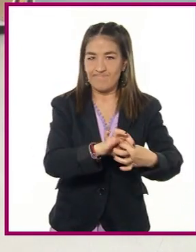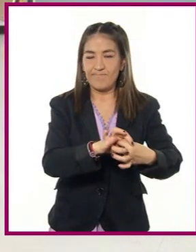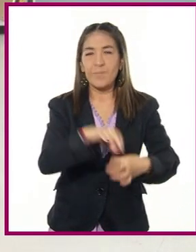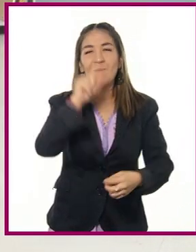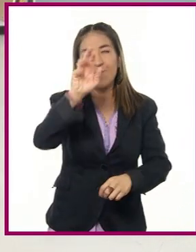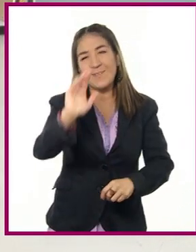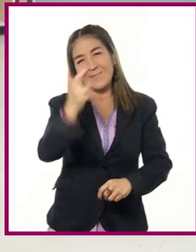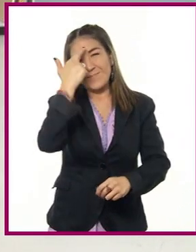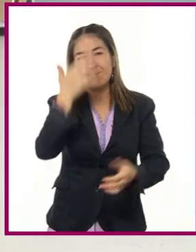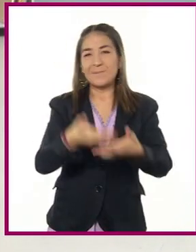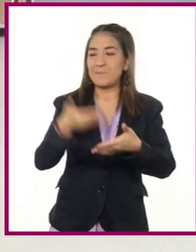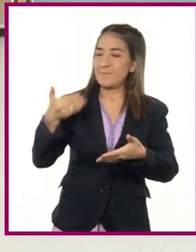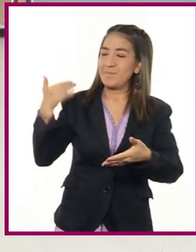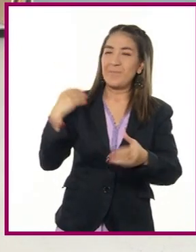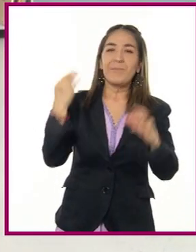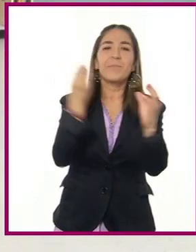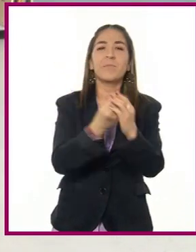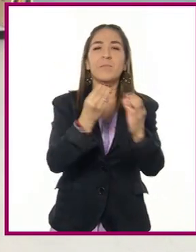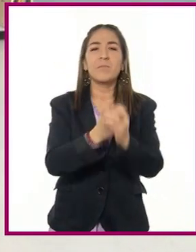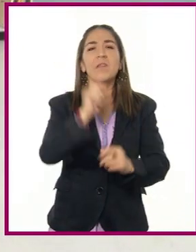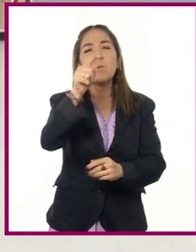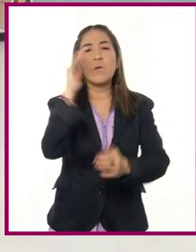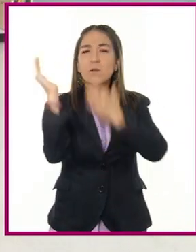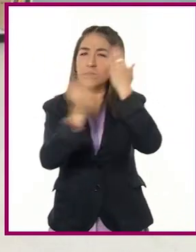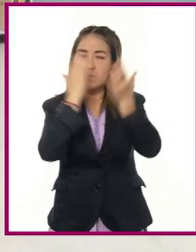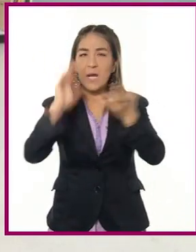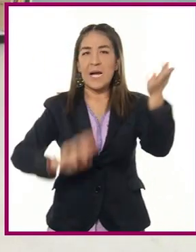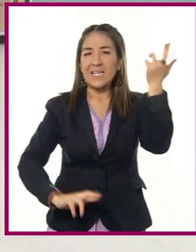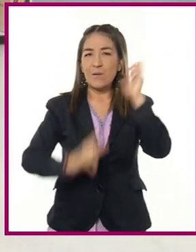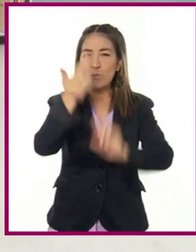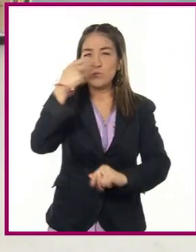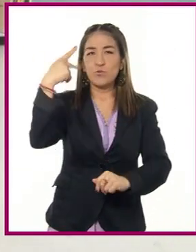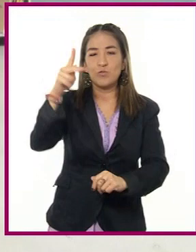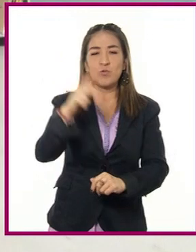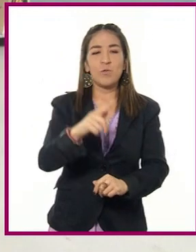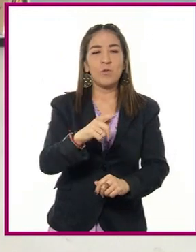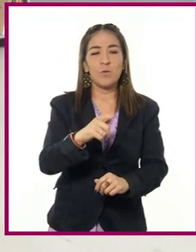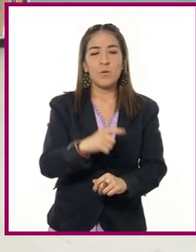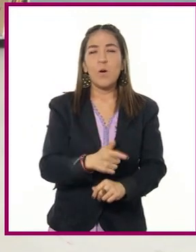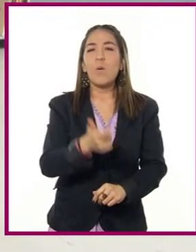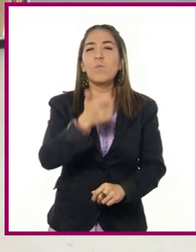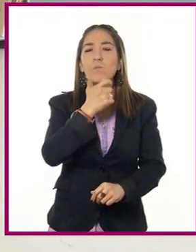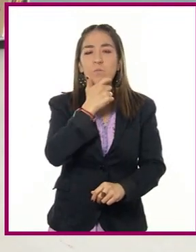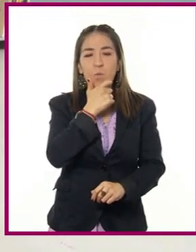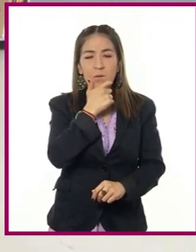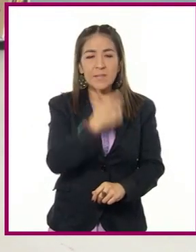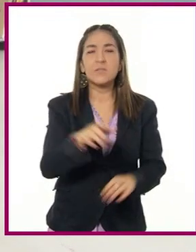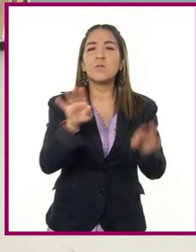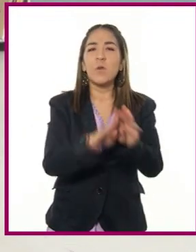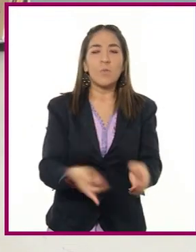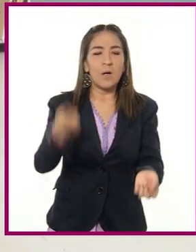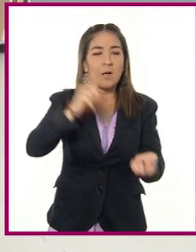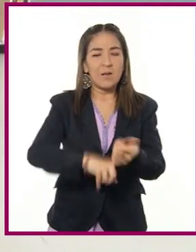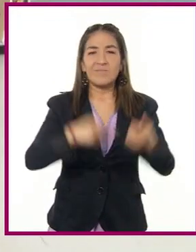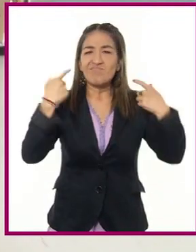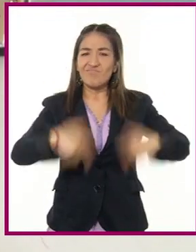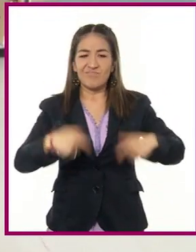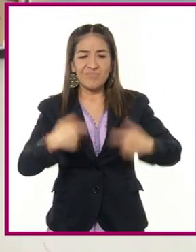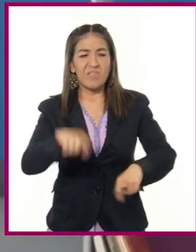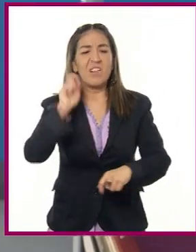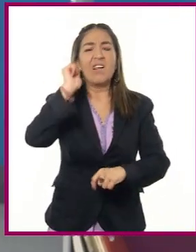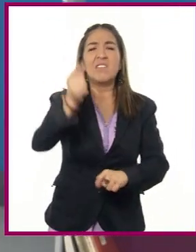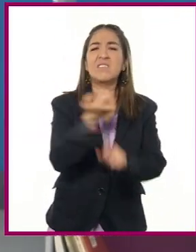en sesiones anteriores, cuando estudiaron las revoluciones burguesas, aprendieron en qué consistía el liberalismo